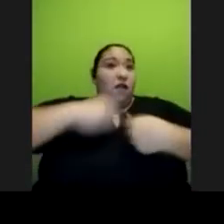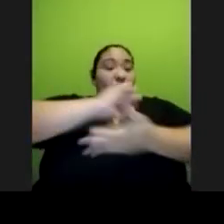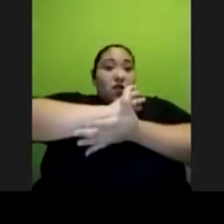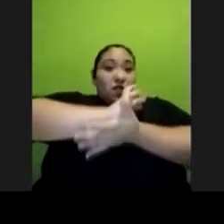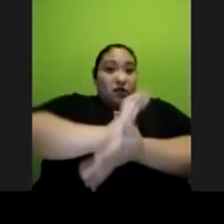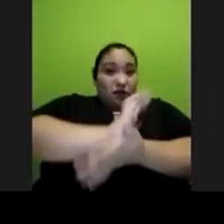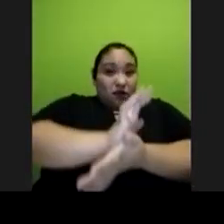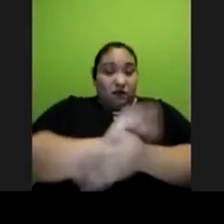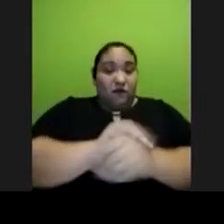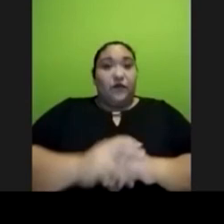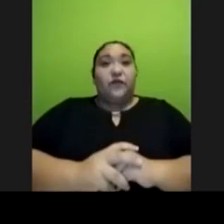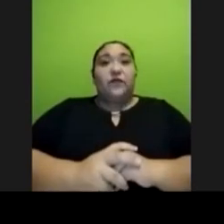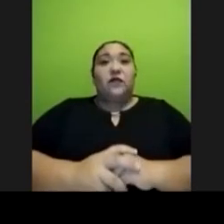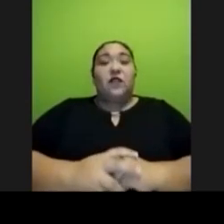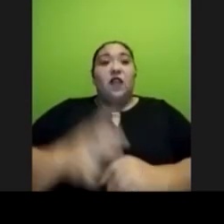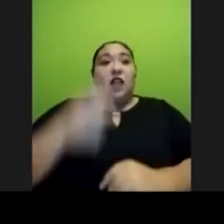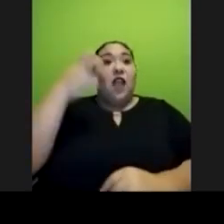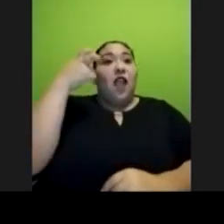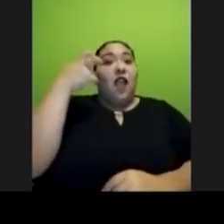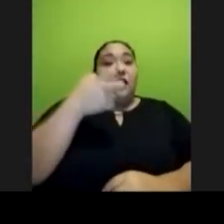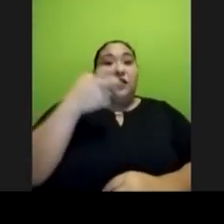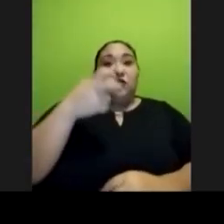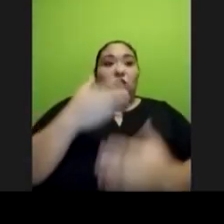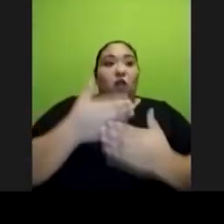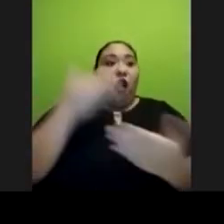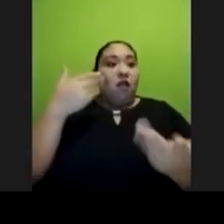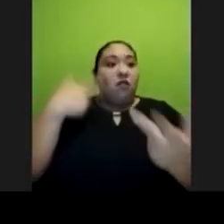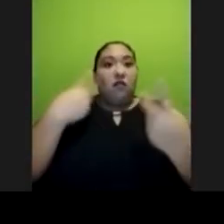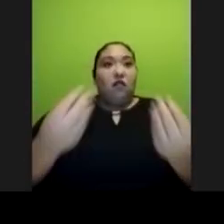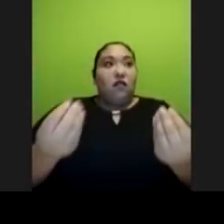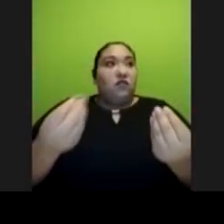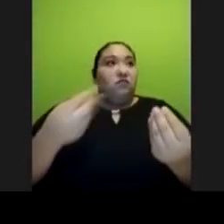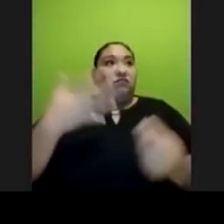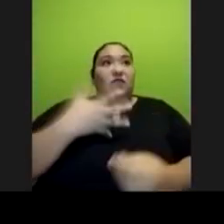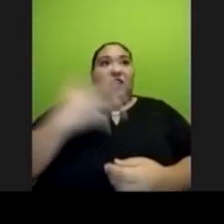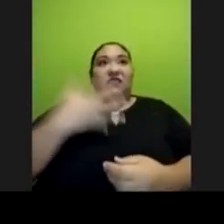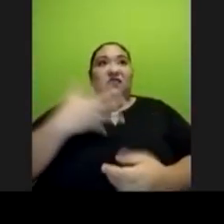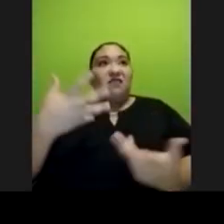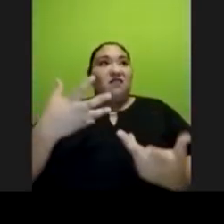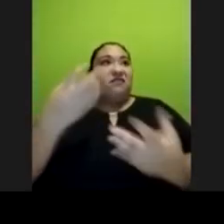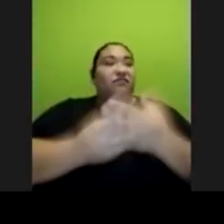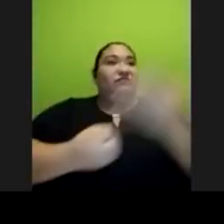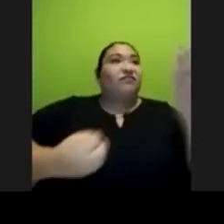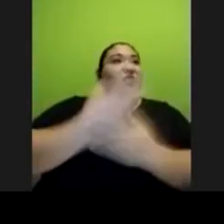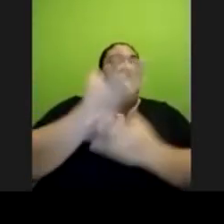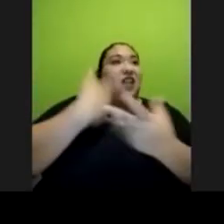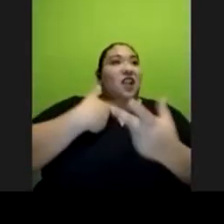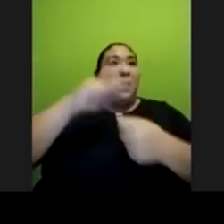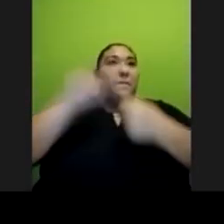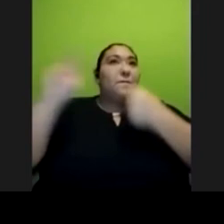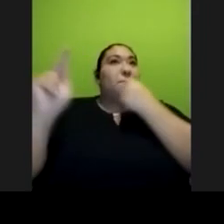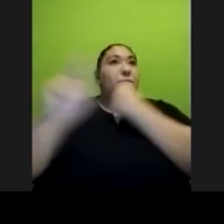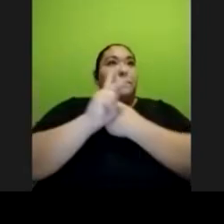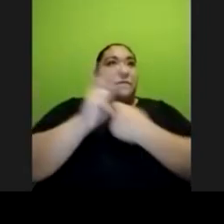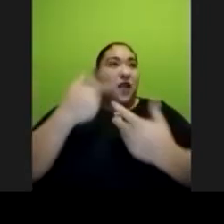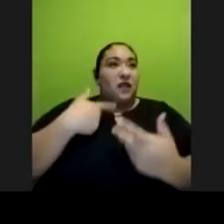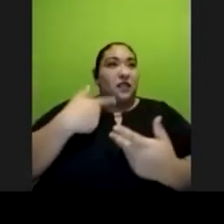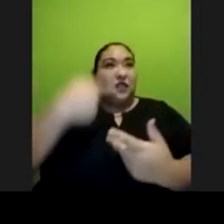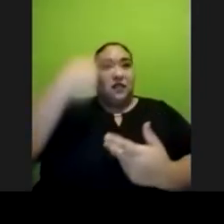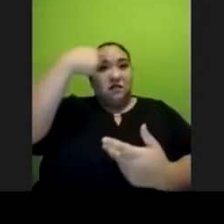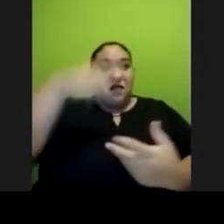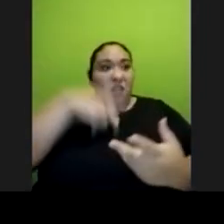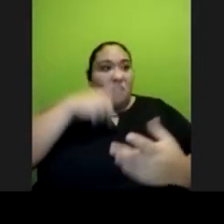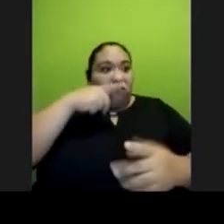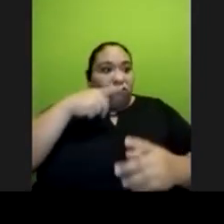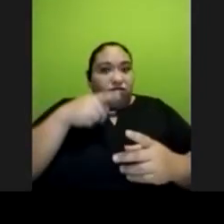que salir de sus países a raíz de esos hechos. O sea, ya han sufrido una vez